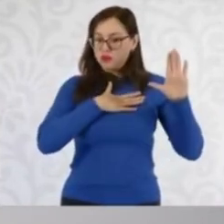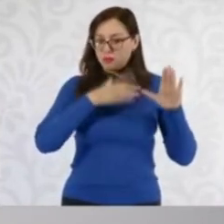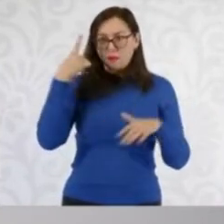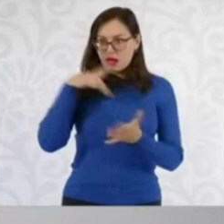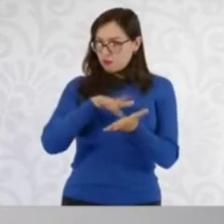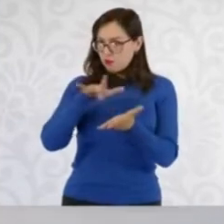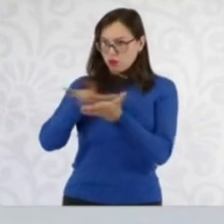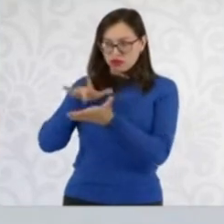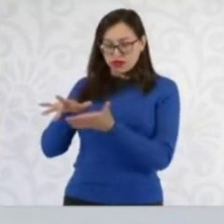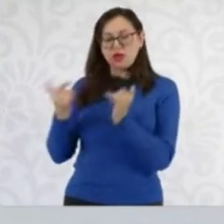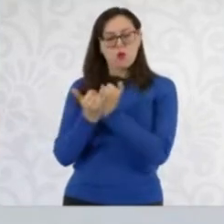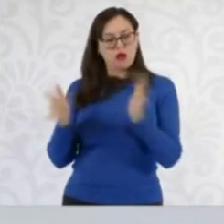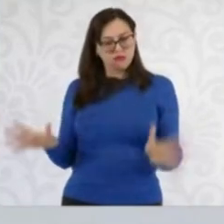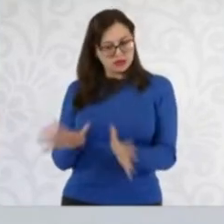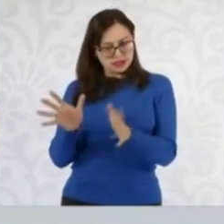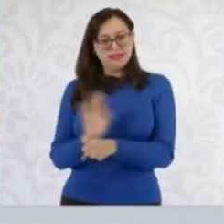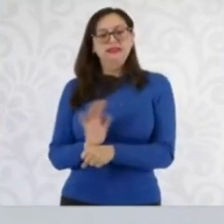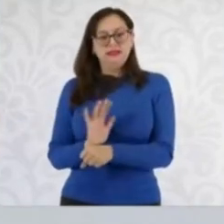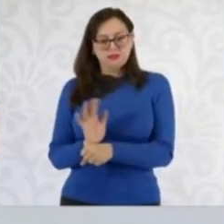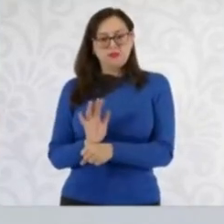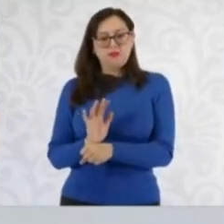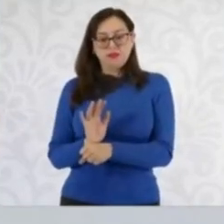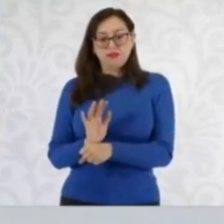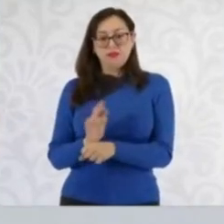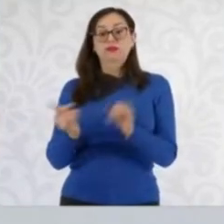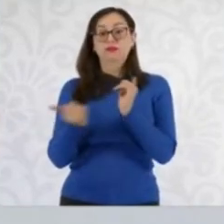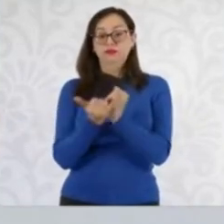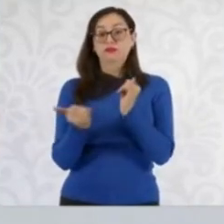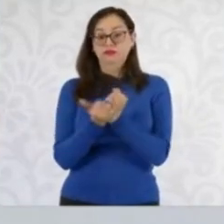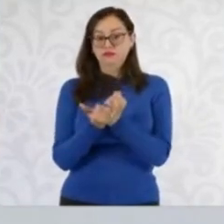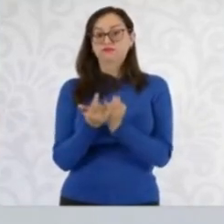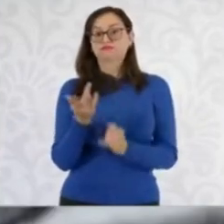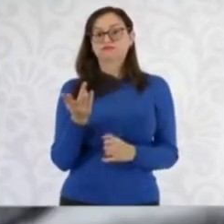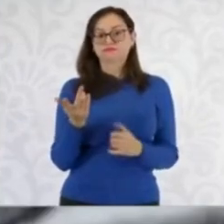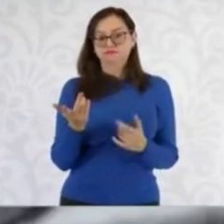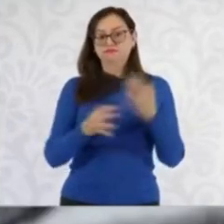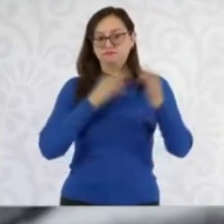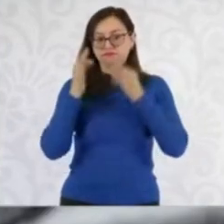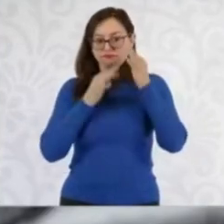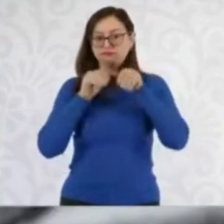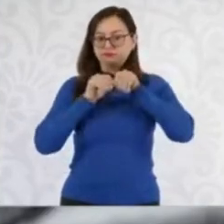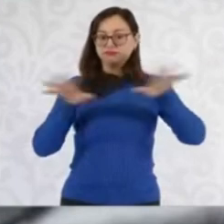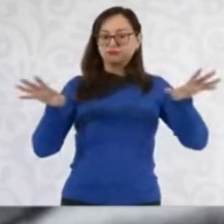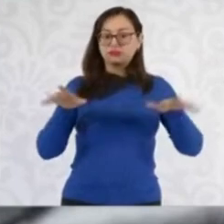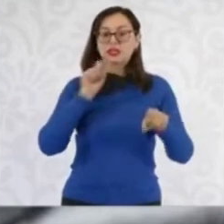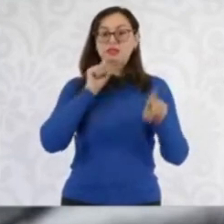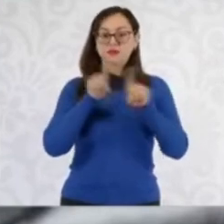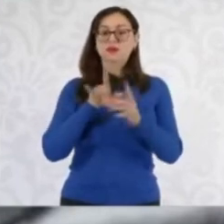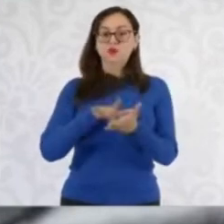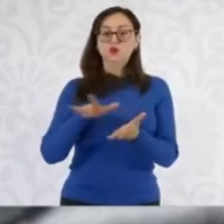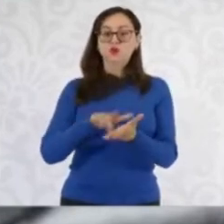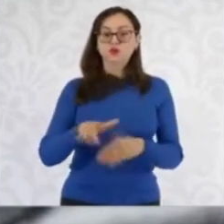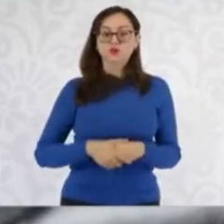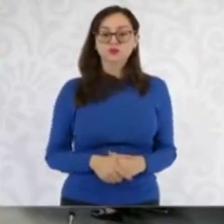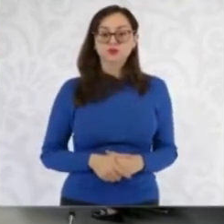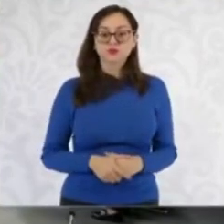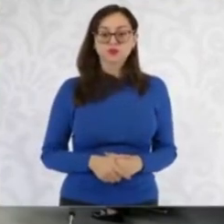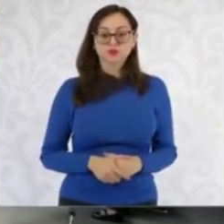para apoyo al cine y también a los medios públicos. También van a recibir un apoyo.